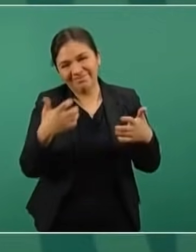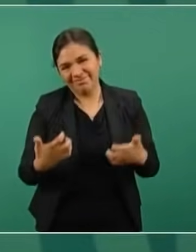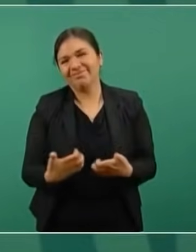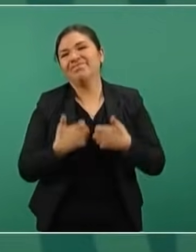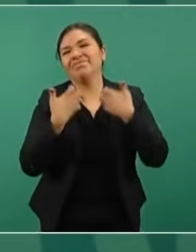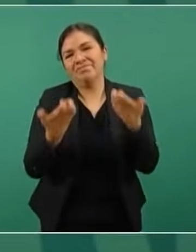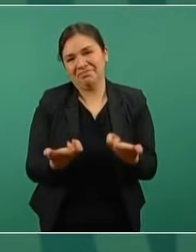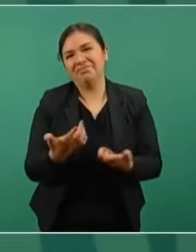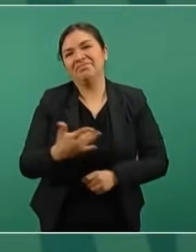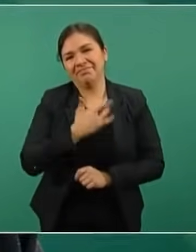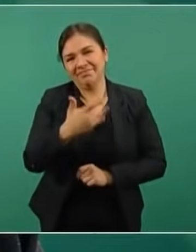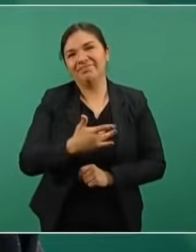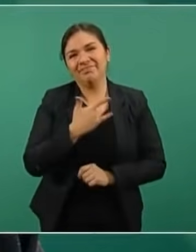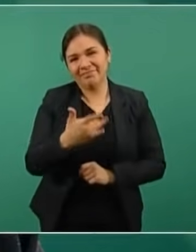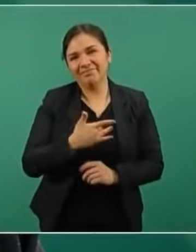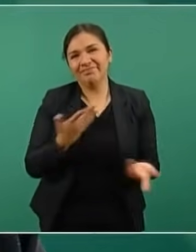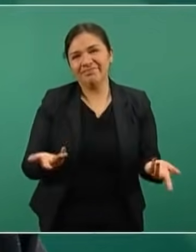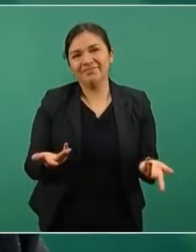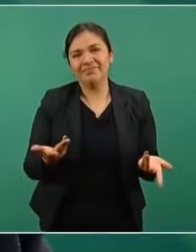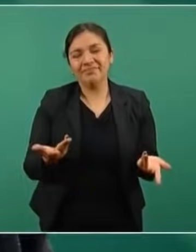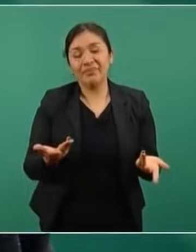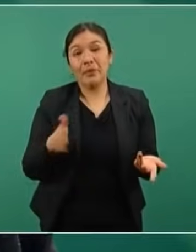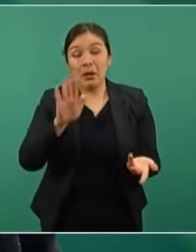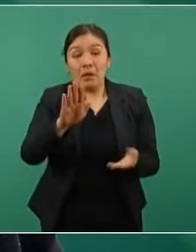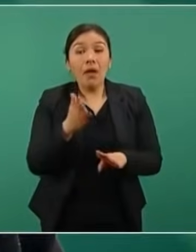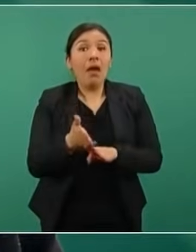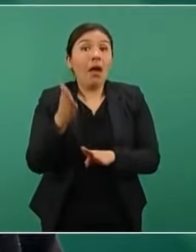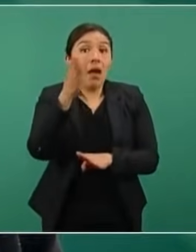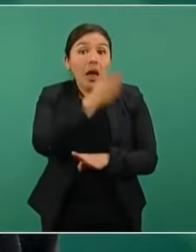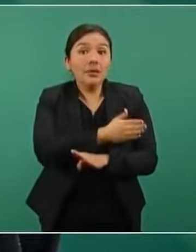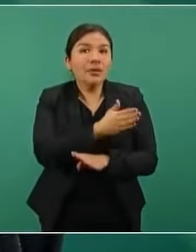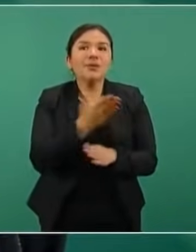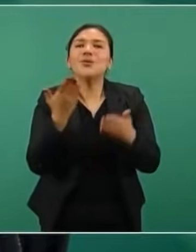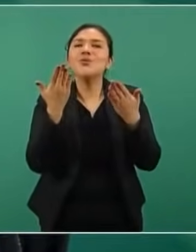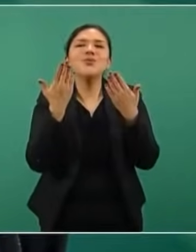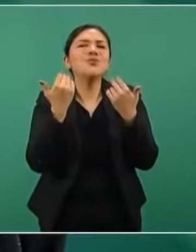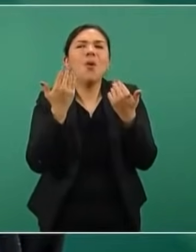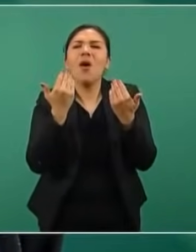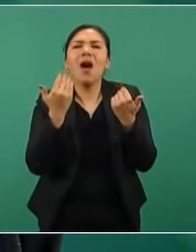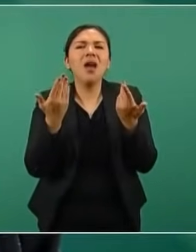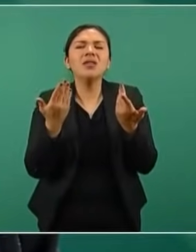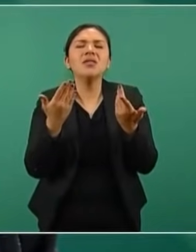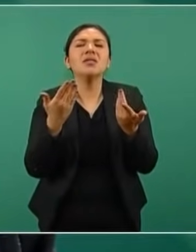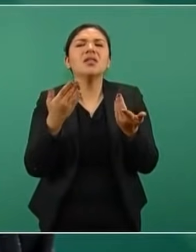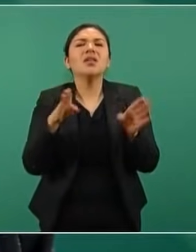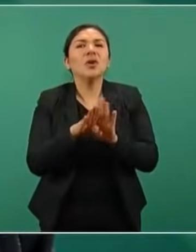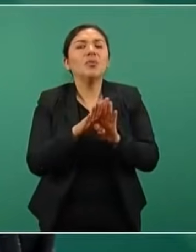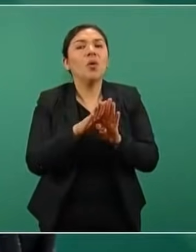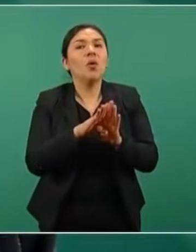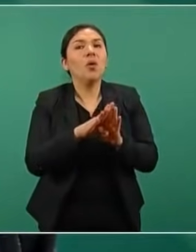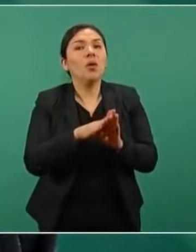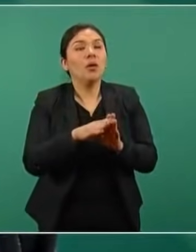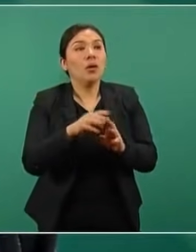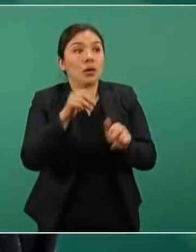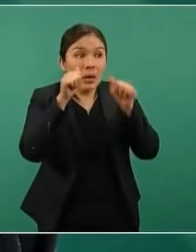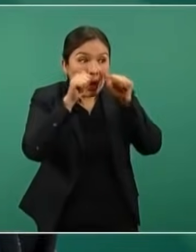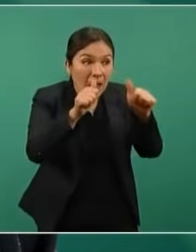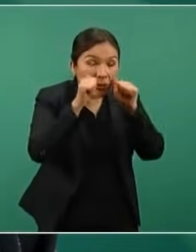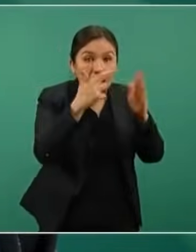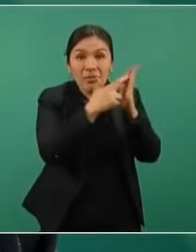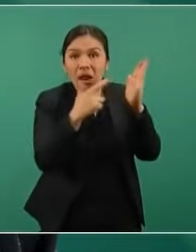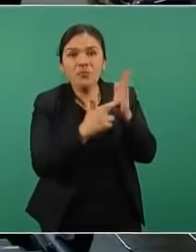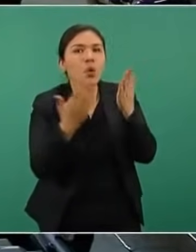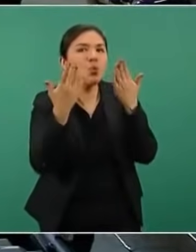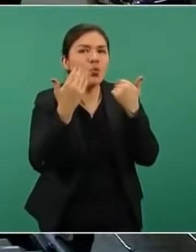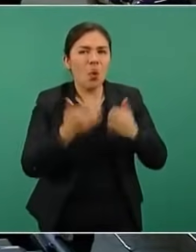que digamos, y antes pues no había ninguna limitación. ¿Sería, perdón, el caso